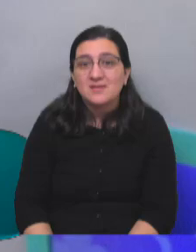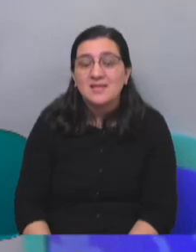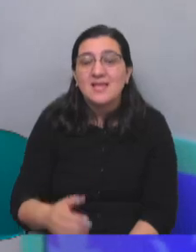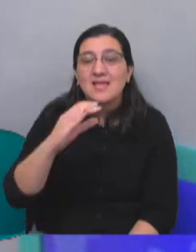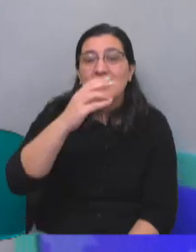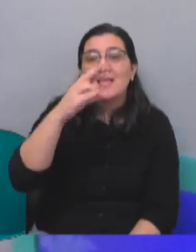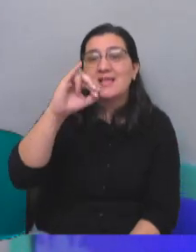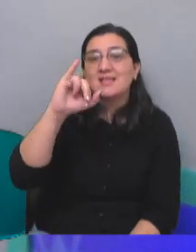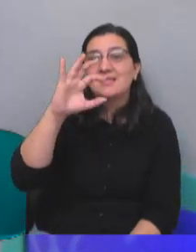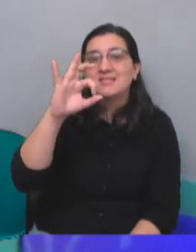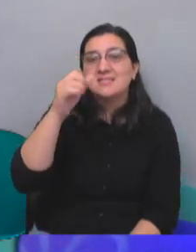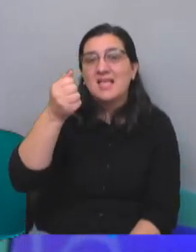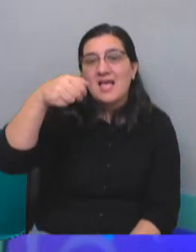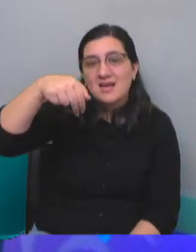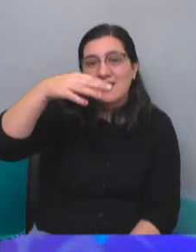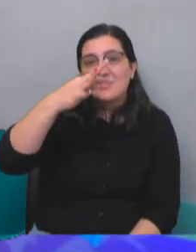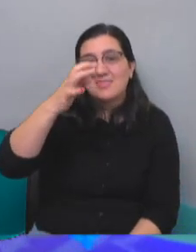lindo. Fuerza. ¡Ah!